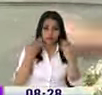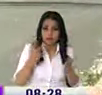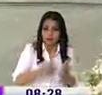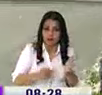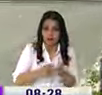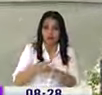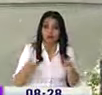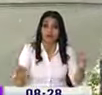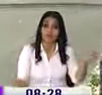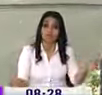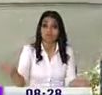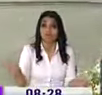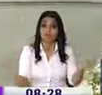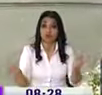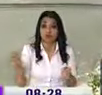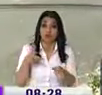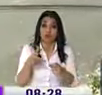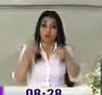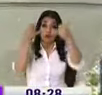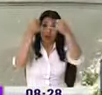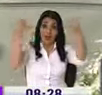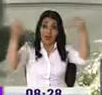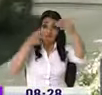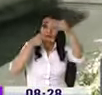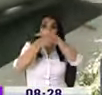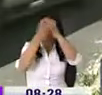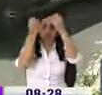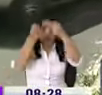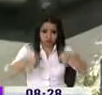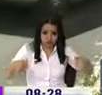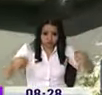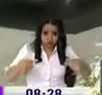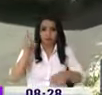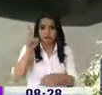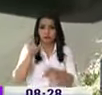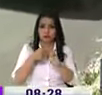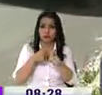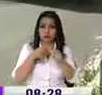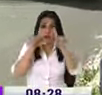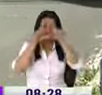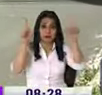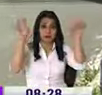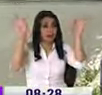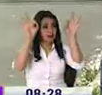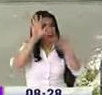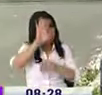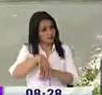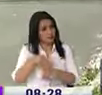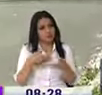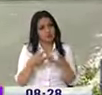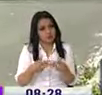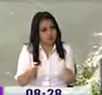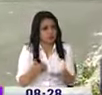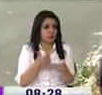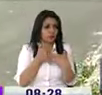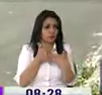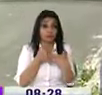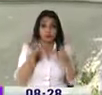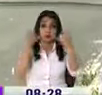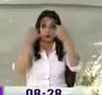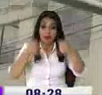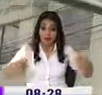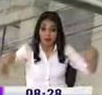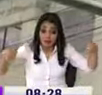camión fuerte y ha dejado causando este problema, que sí necesitaríamos que la empresa eléctrica venga a dar una solución lo más antes posible, porque es un cable de alta